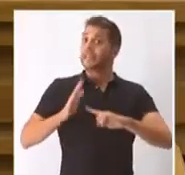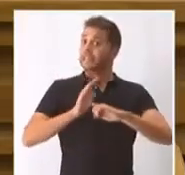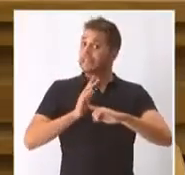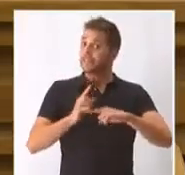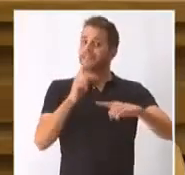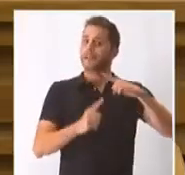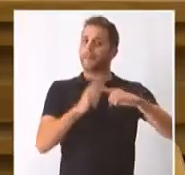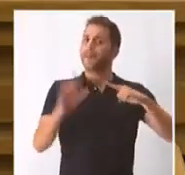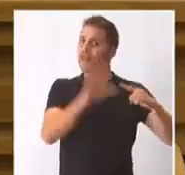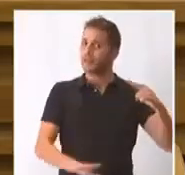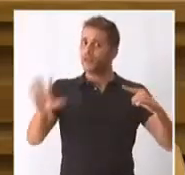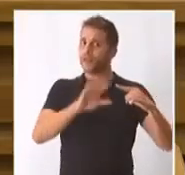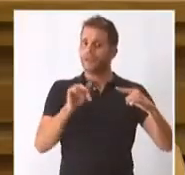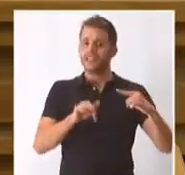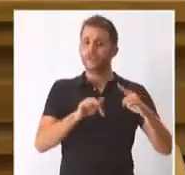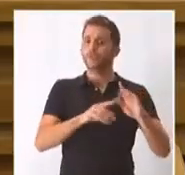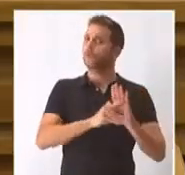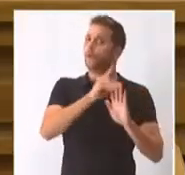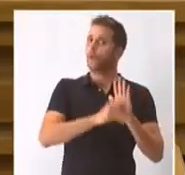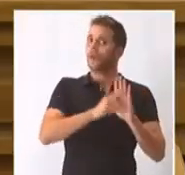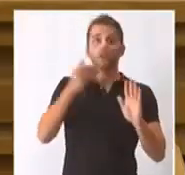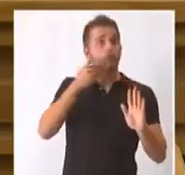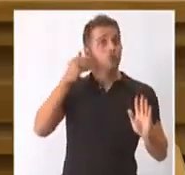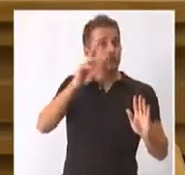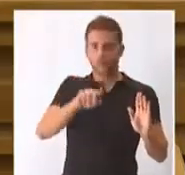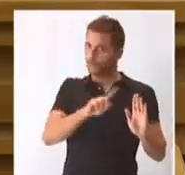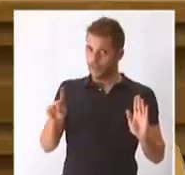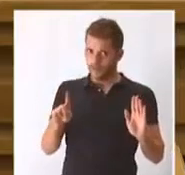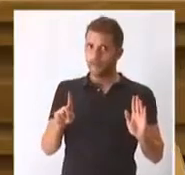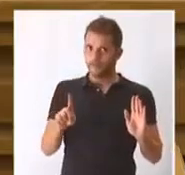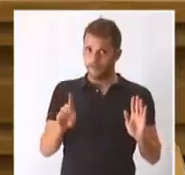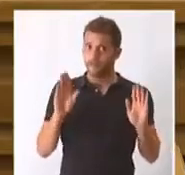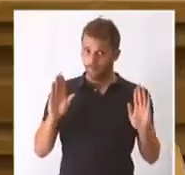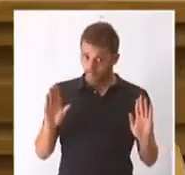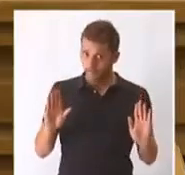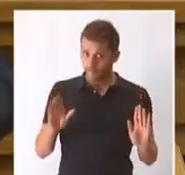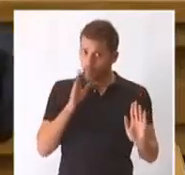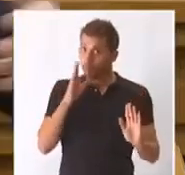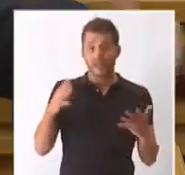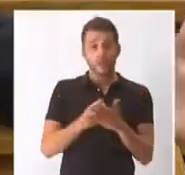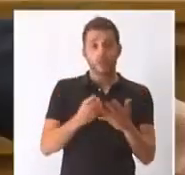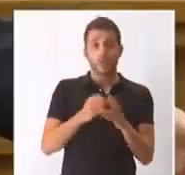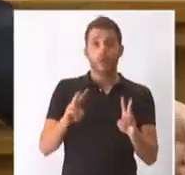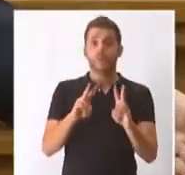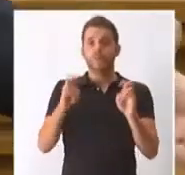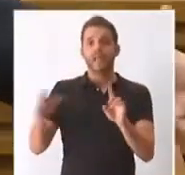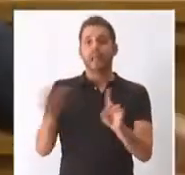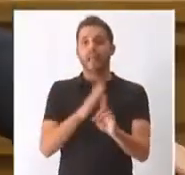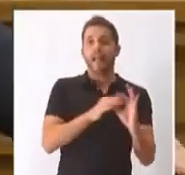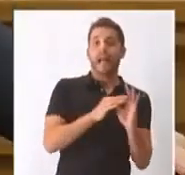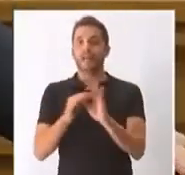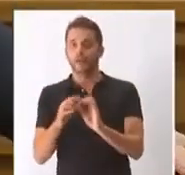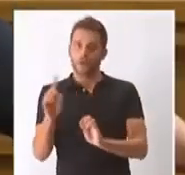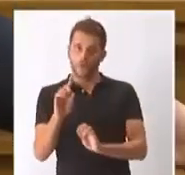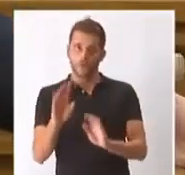y esto no es un dato para presumir porque no siempre tiene que ver con el número de delincuentes tiene que ver con otras cosas